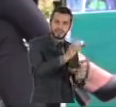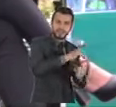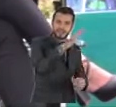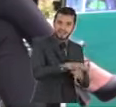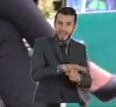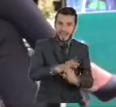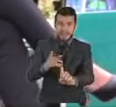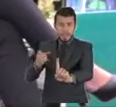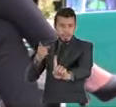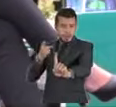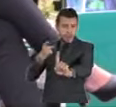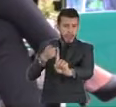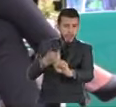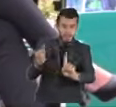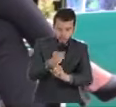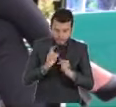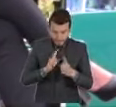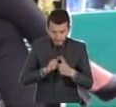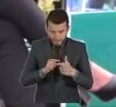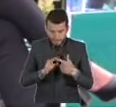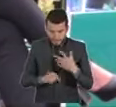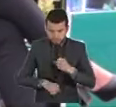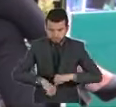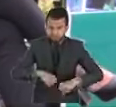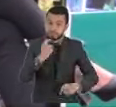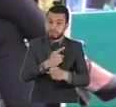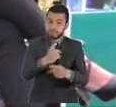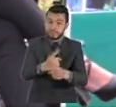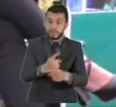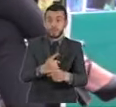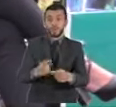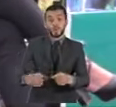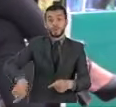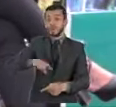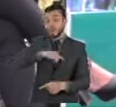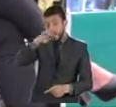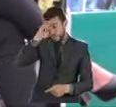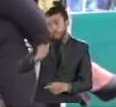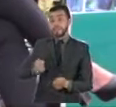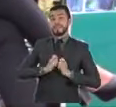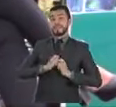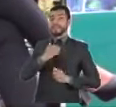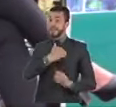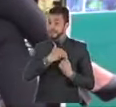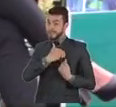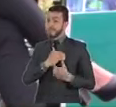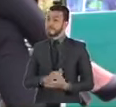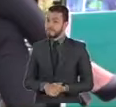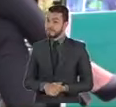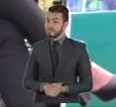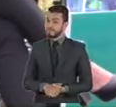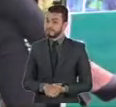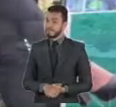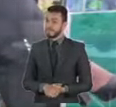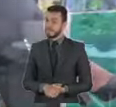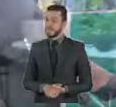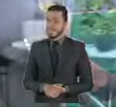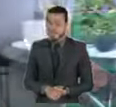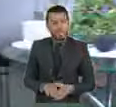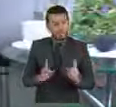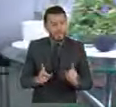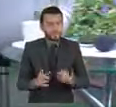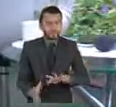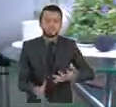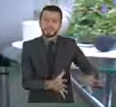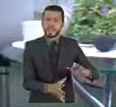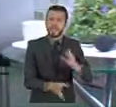Contrato Social y Ambiental para Bogotá. Así que lo que tenemos es mucha tarea. Pero también tenemos grandes socios, grandes